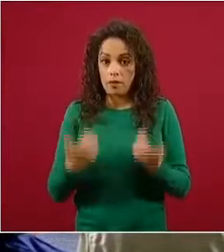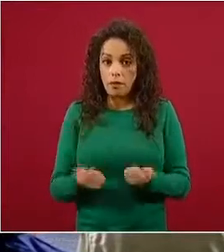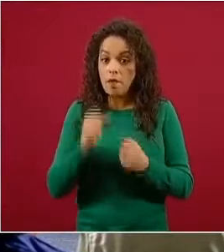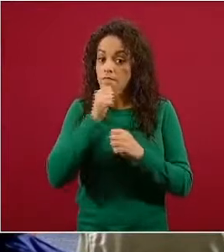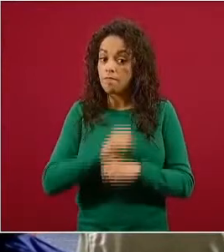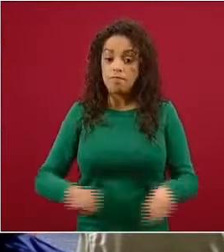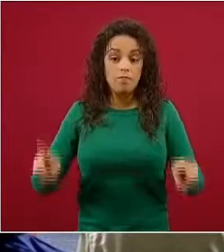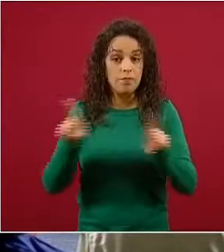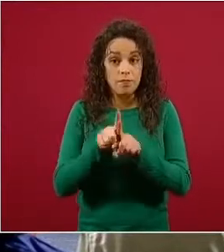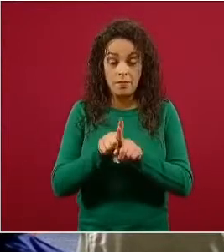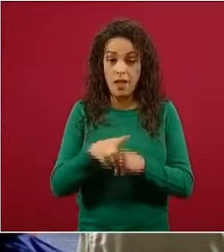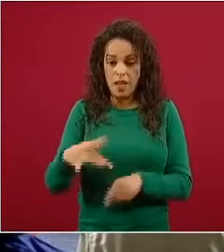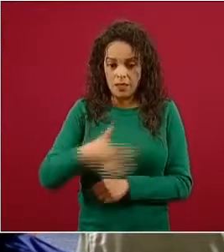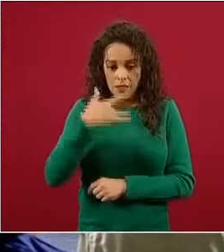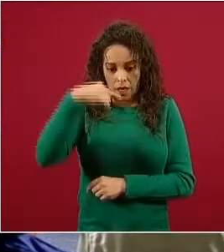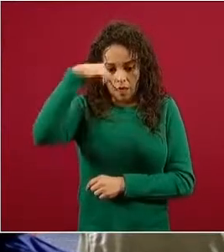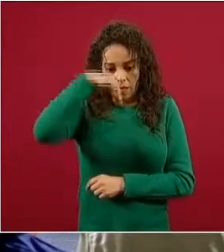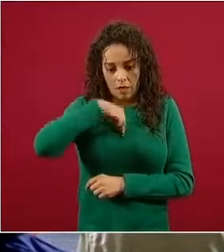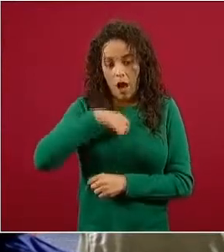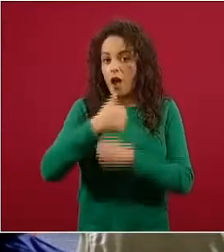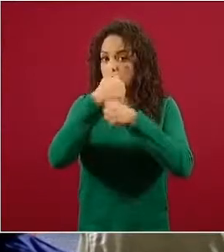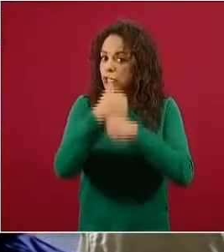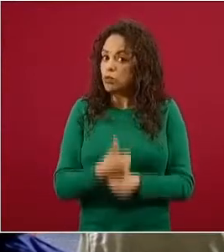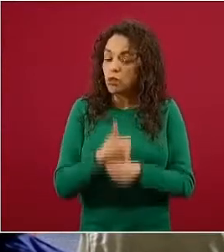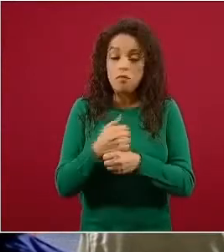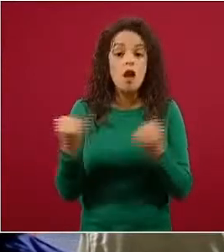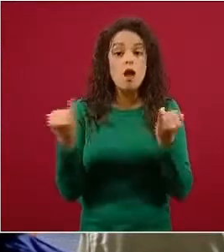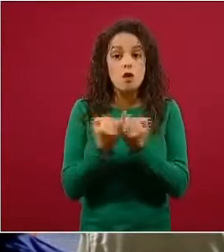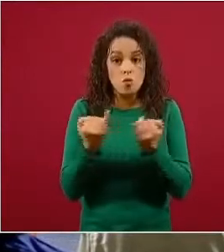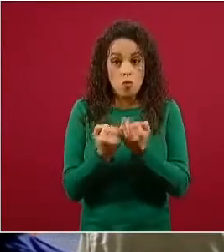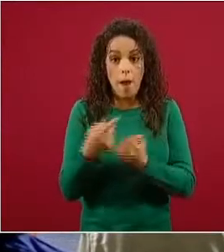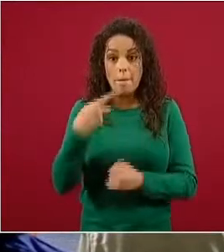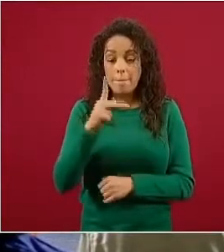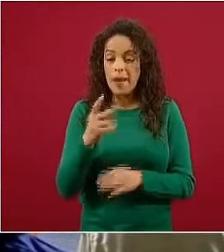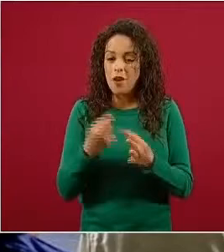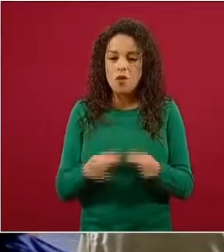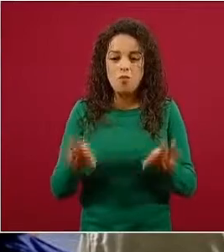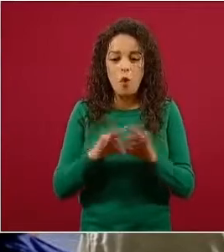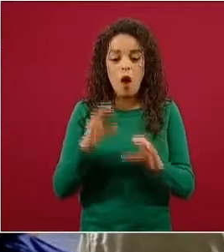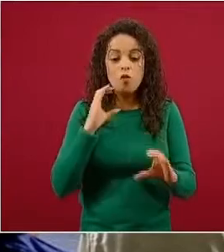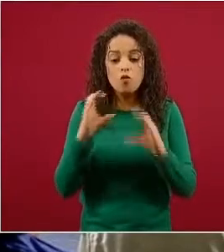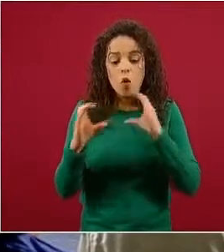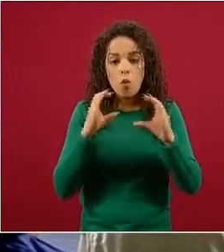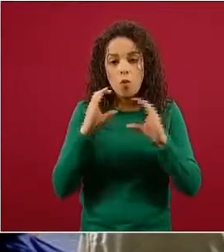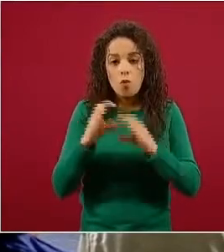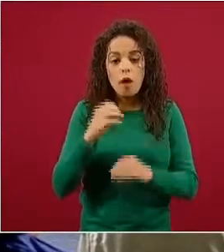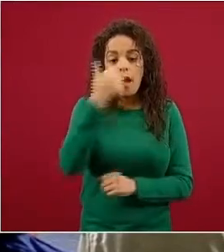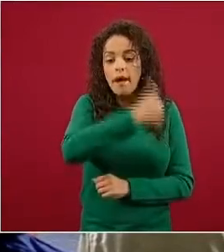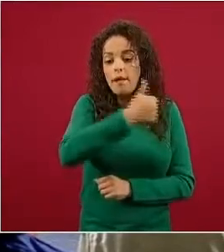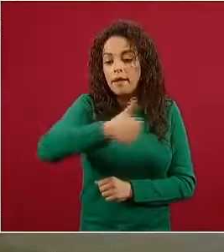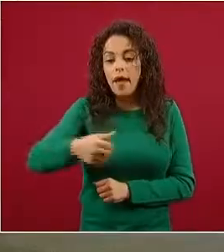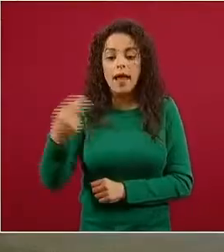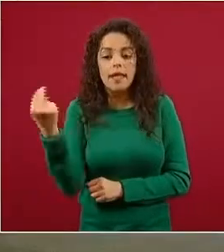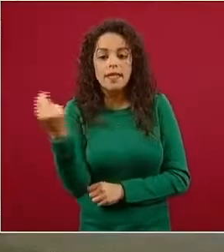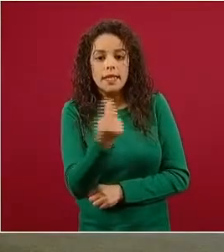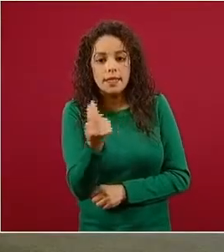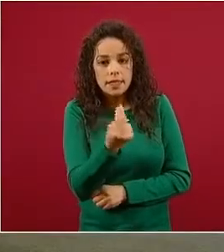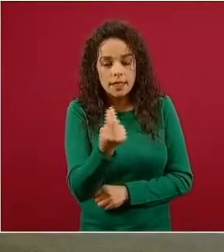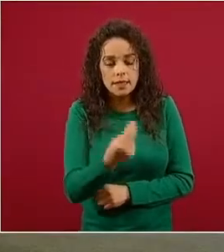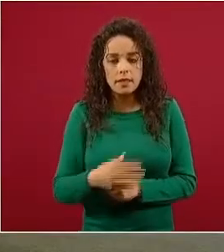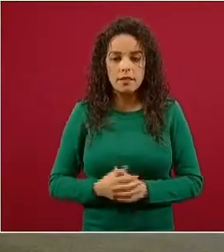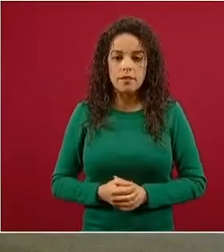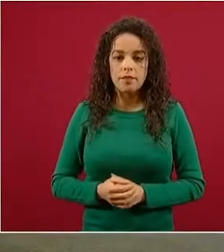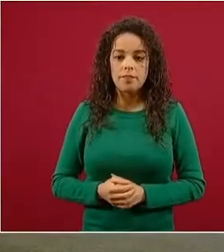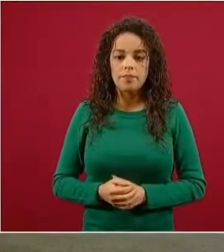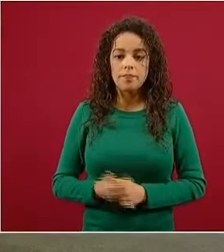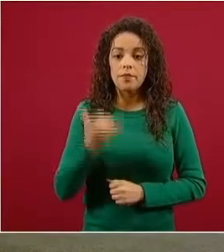duelo puede constituir, no es siempre, no es una regla, pero puede constituir un riesgo para empeorar su condición médica,